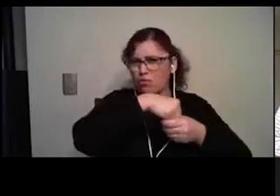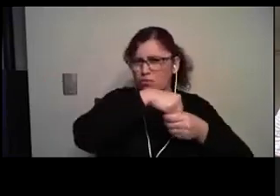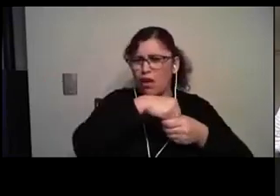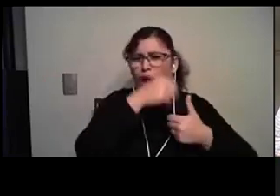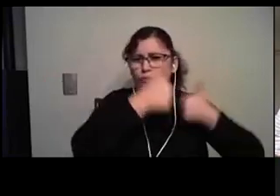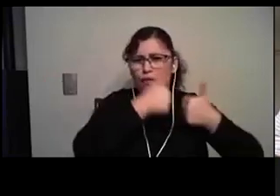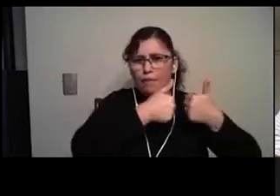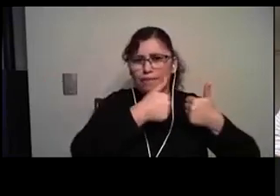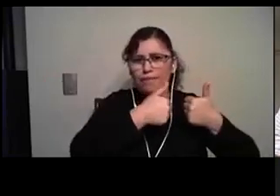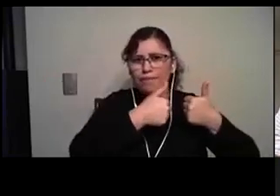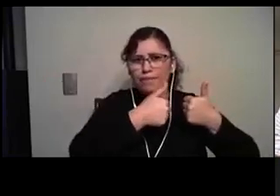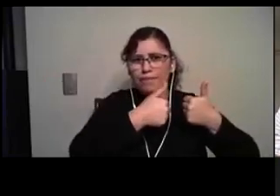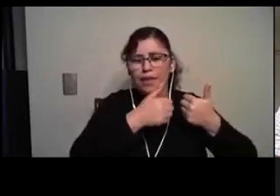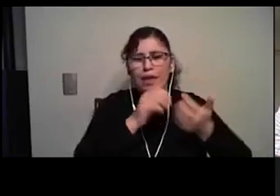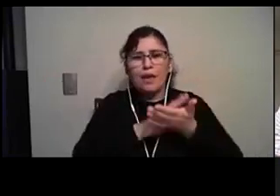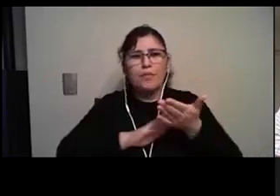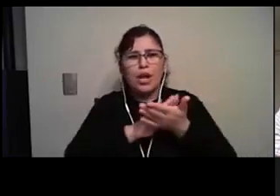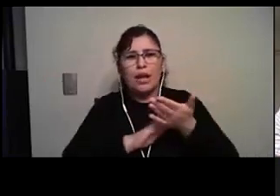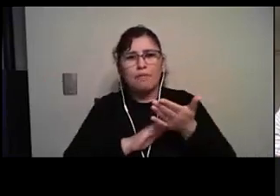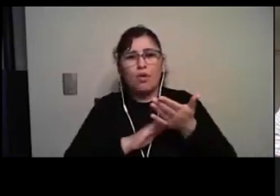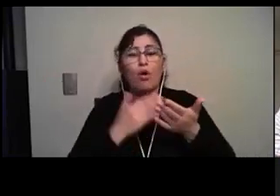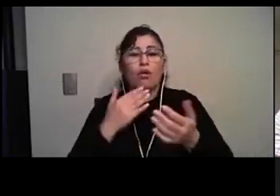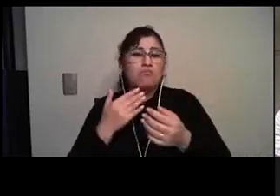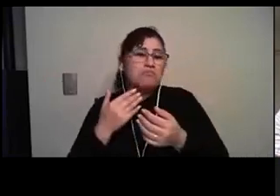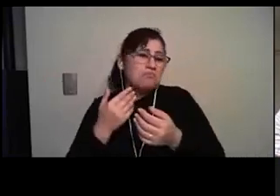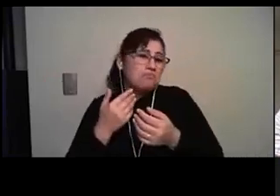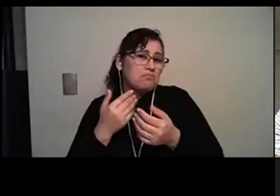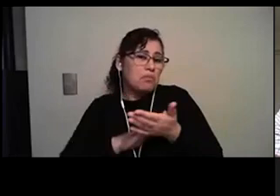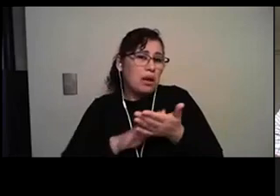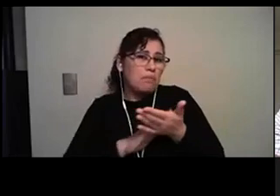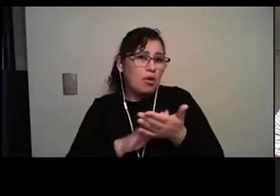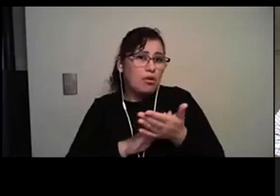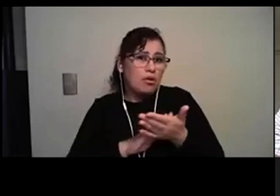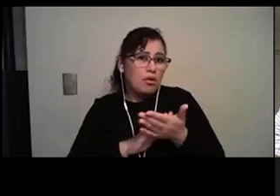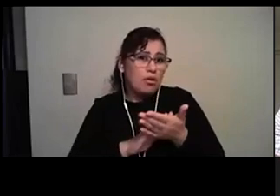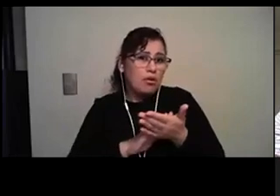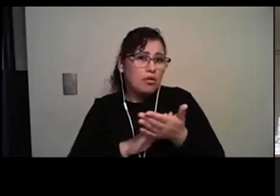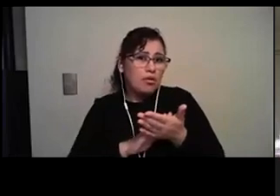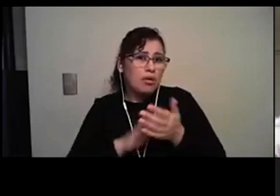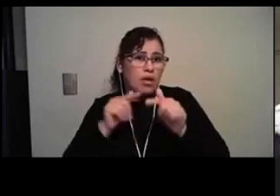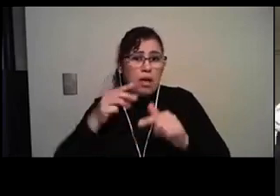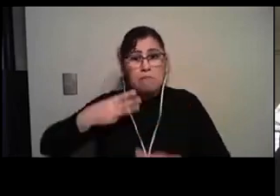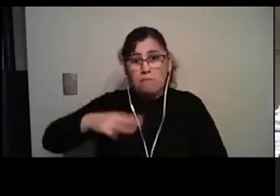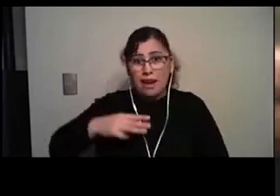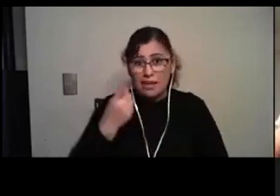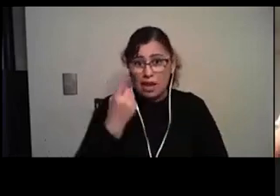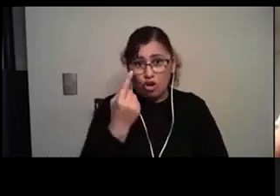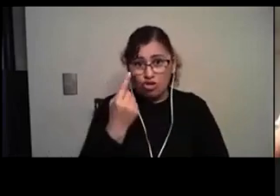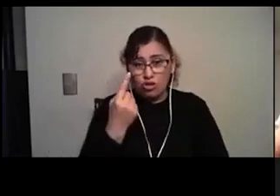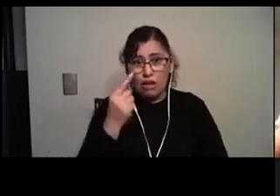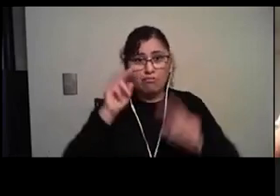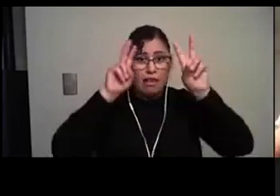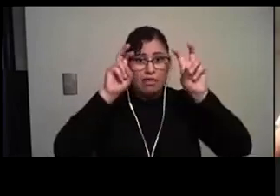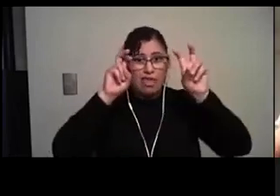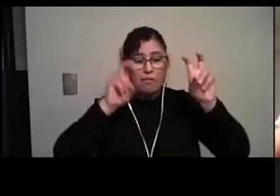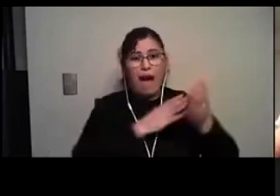lo de hoy día. Ujú. ¿Y si fuera el 11? Sí, ¿Y si fuera